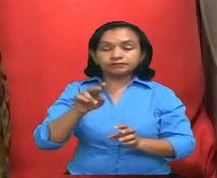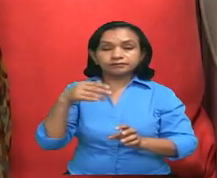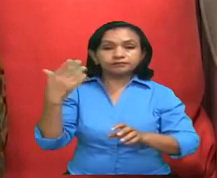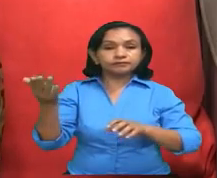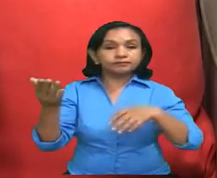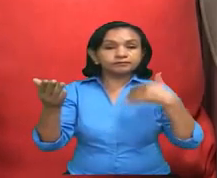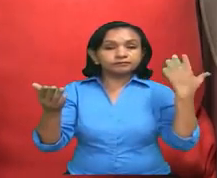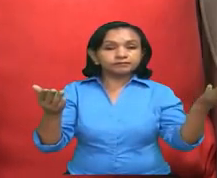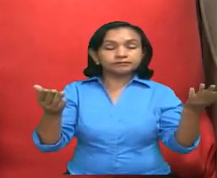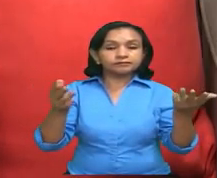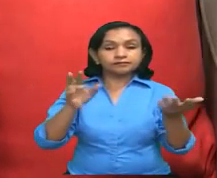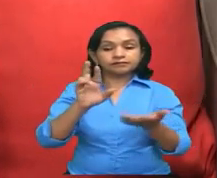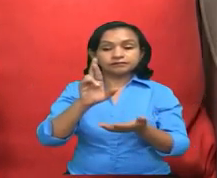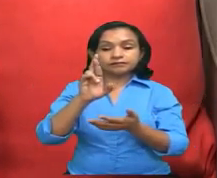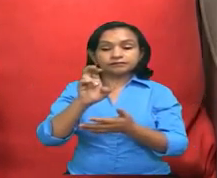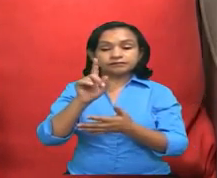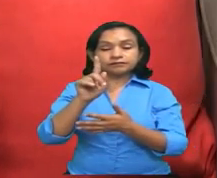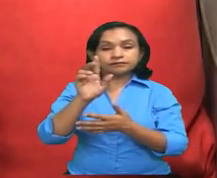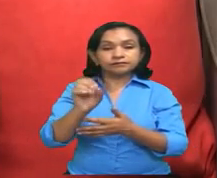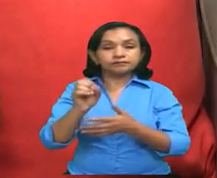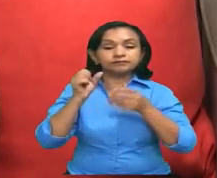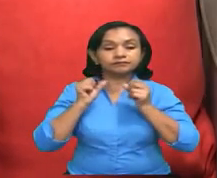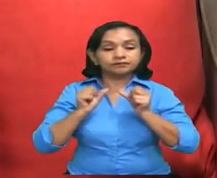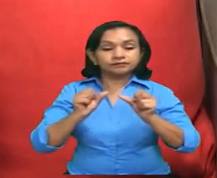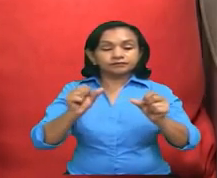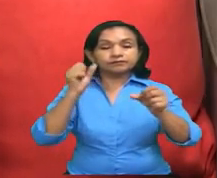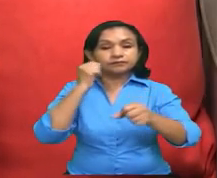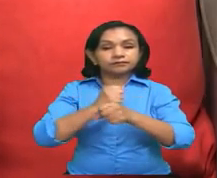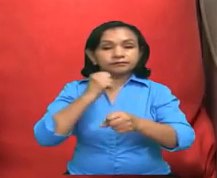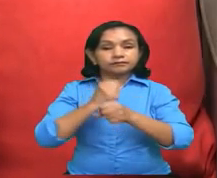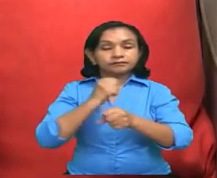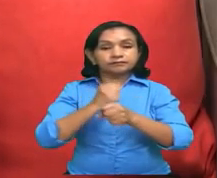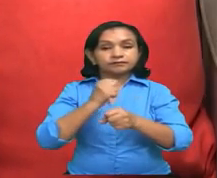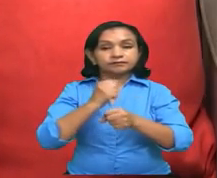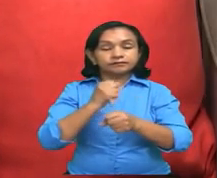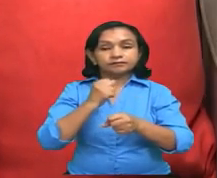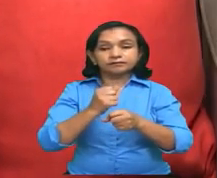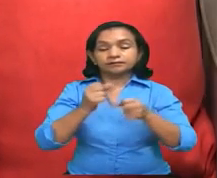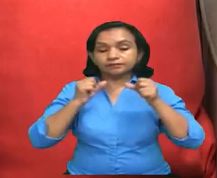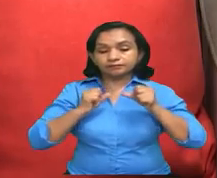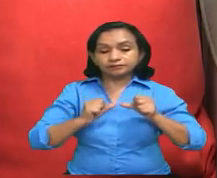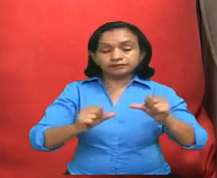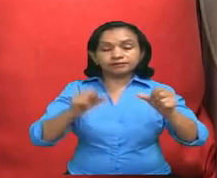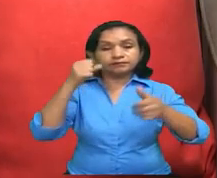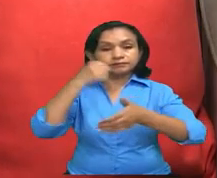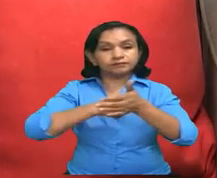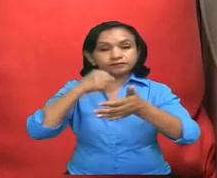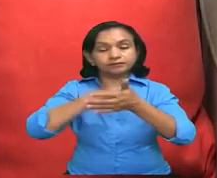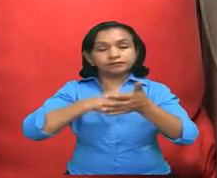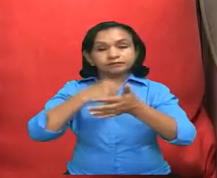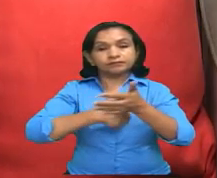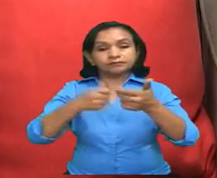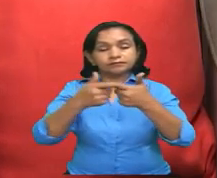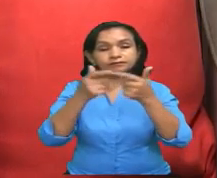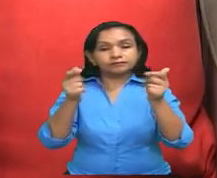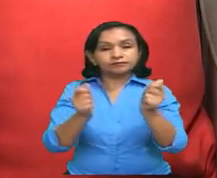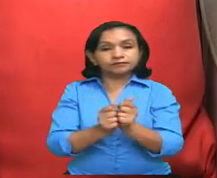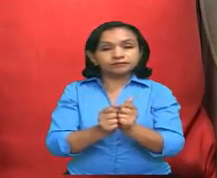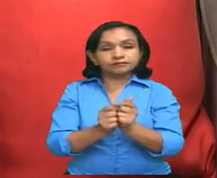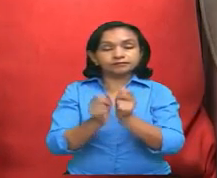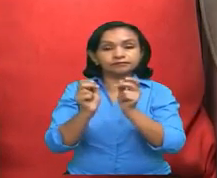directo. Y qué importante este aspecto de la capacitación permanente. Si aparte de este trabajo que se ha